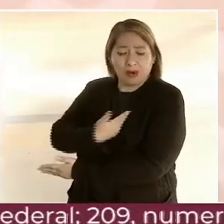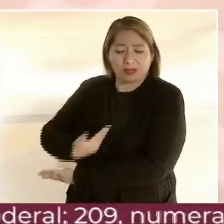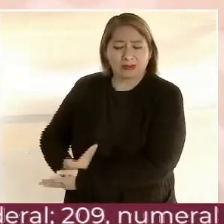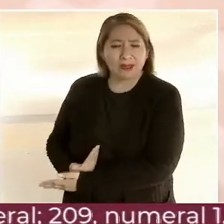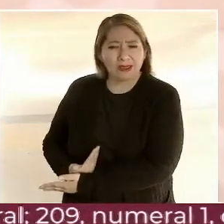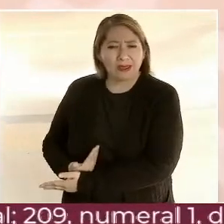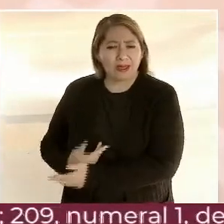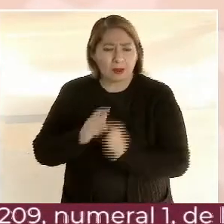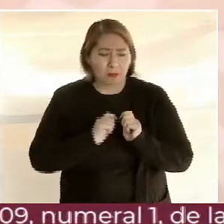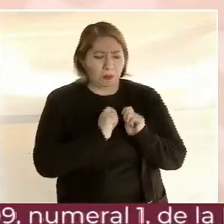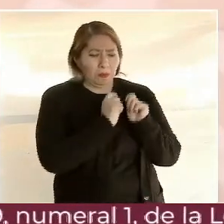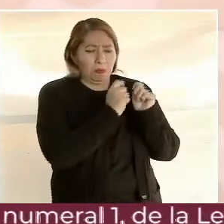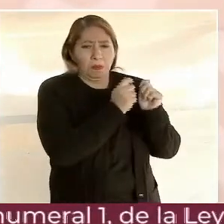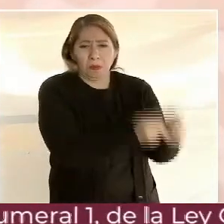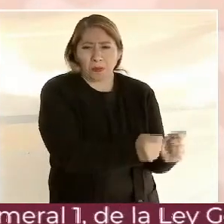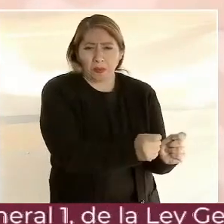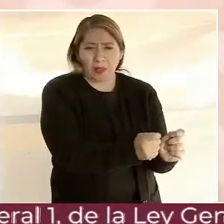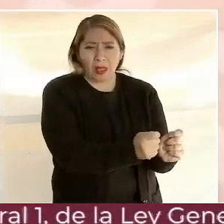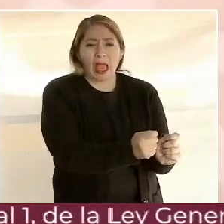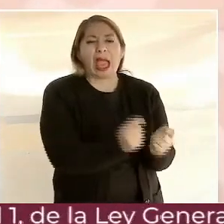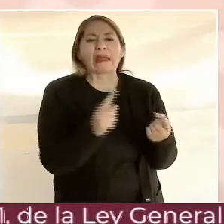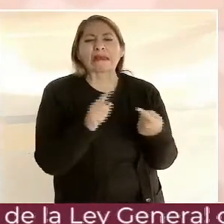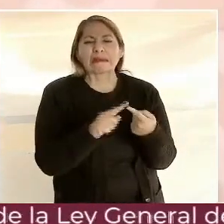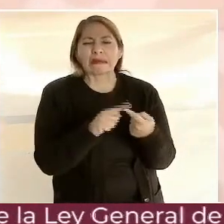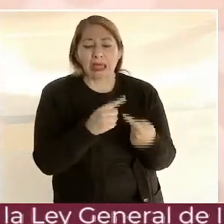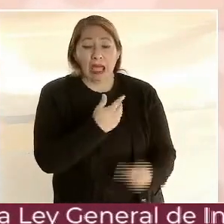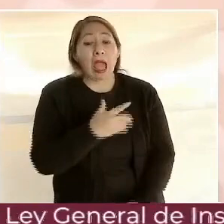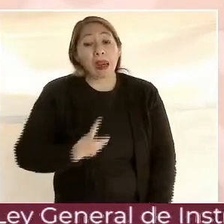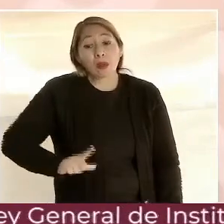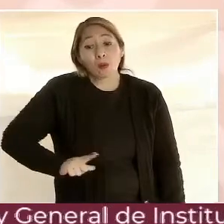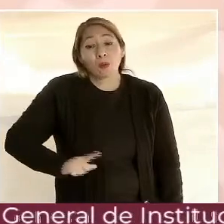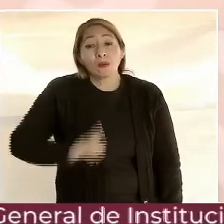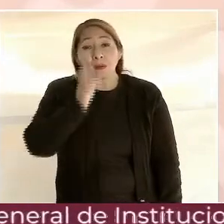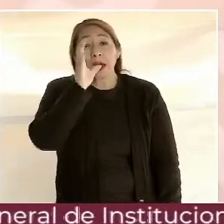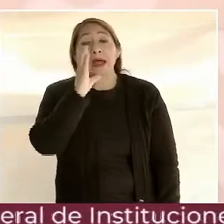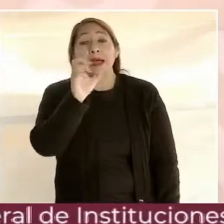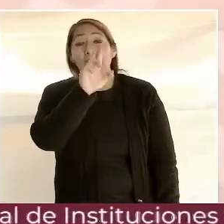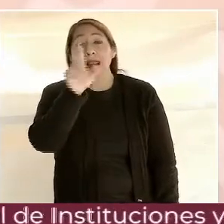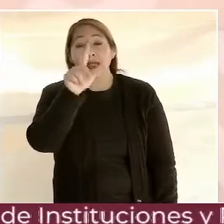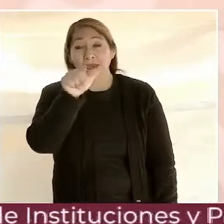facultades extraordinarias al gobernador Venustiano Carranza.